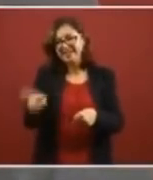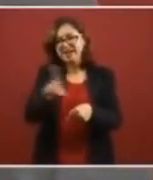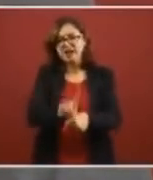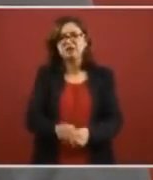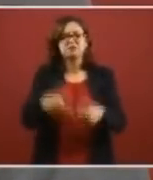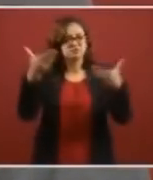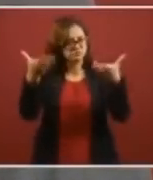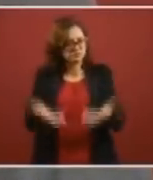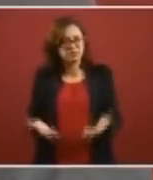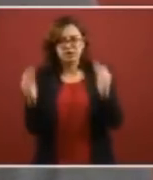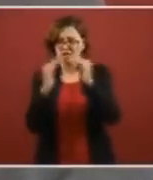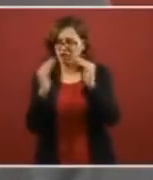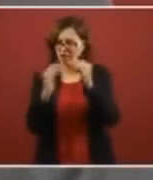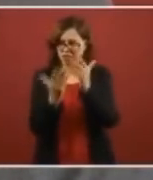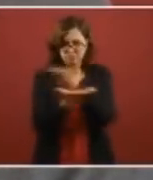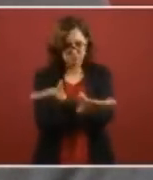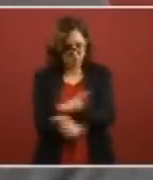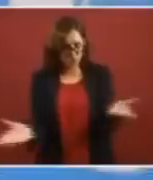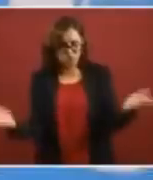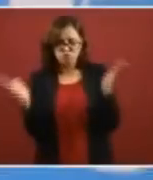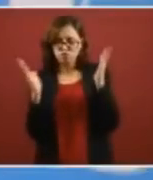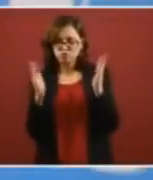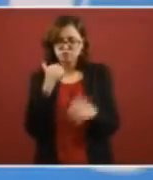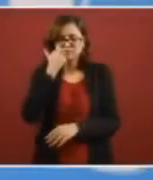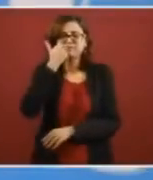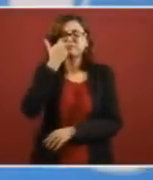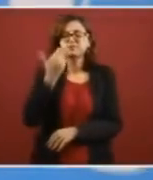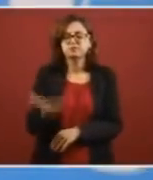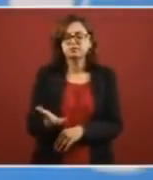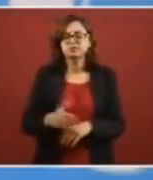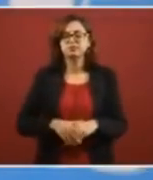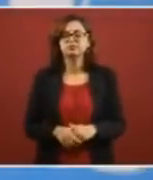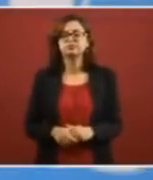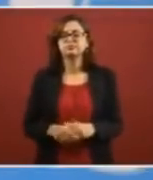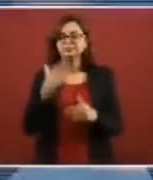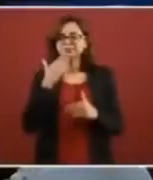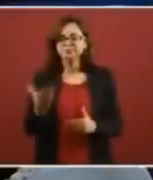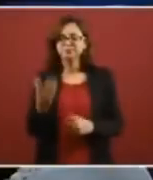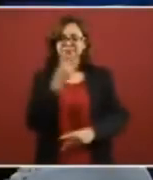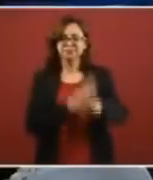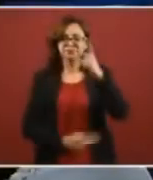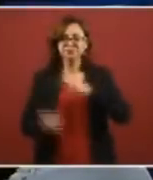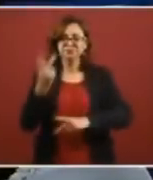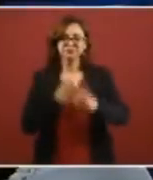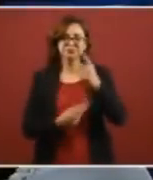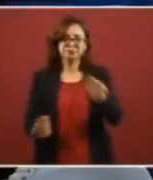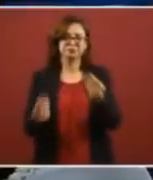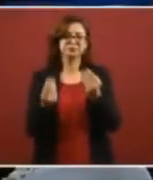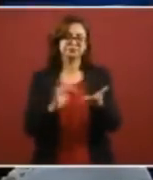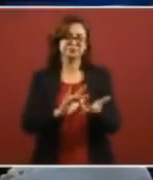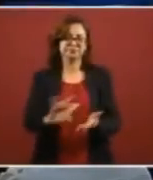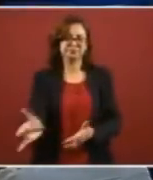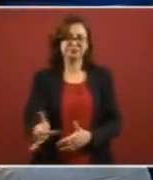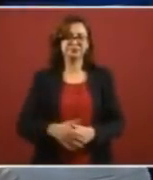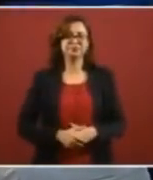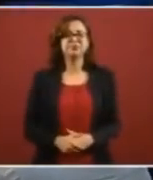casa de todas y de todos ustedes. Bienvenidos. Muchas gracias.